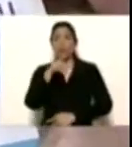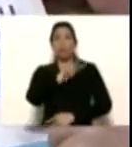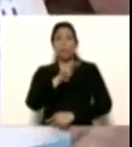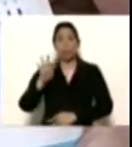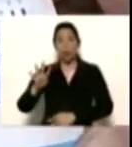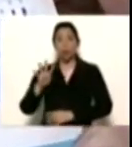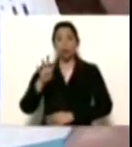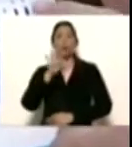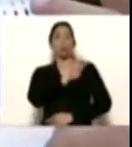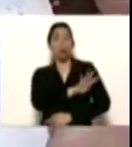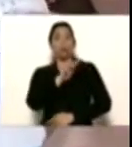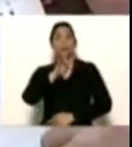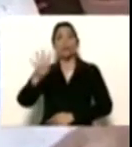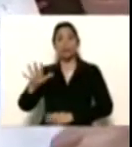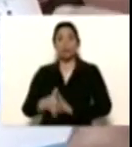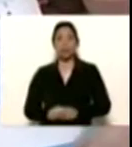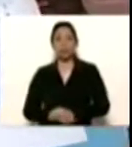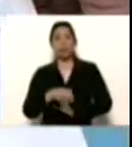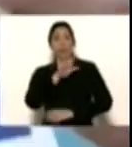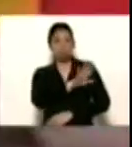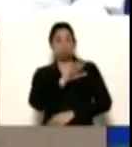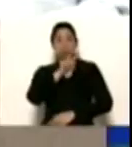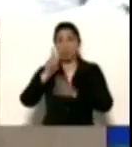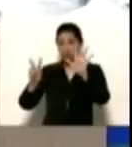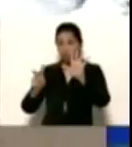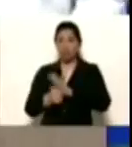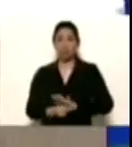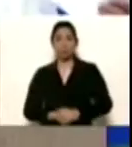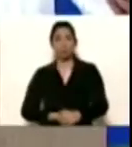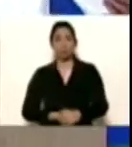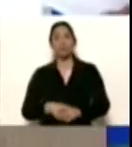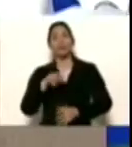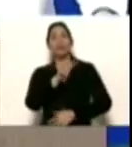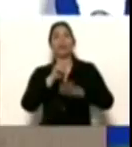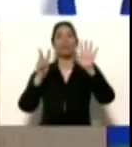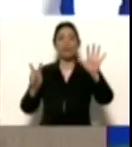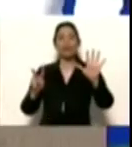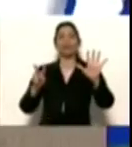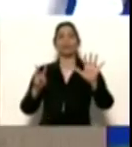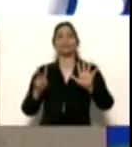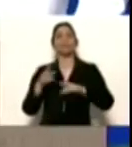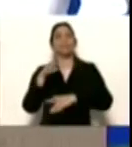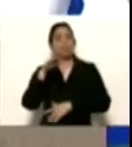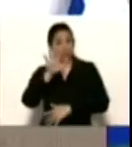24, 4 el 25, 5 el 26 y 5 el 27. Eso es una buena